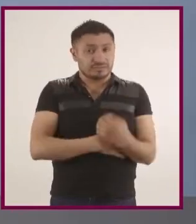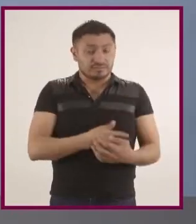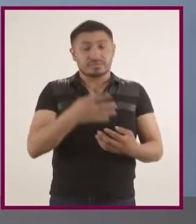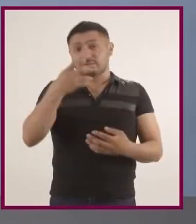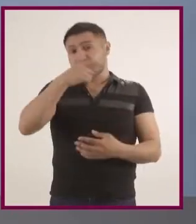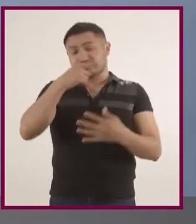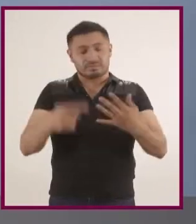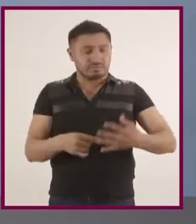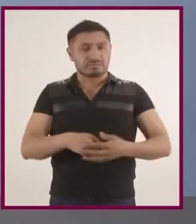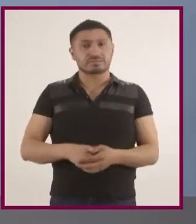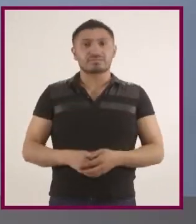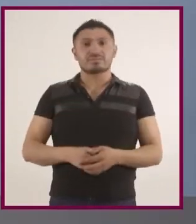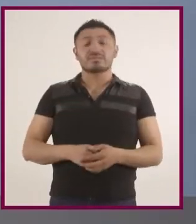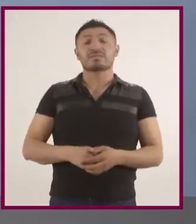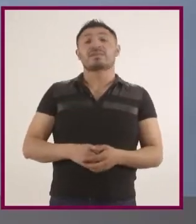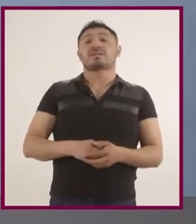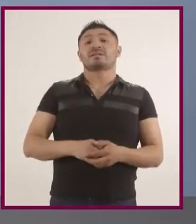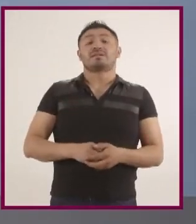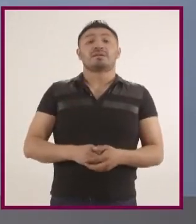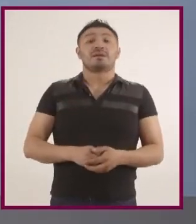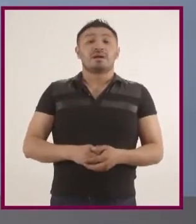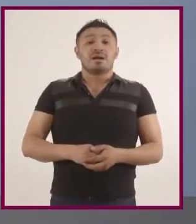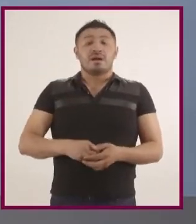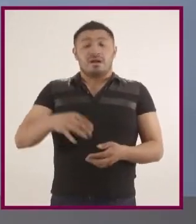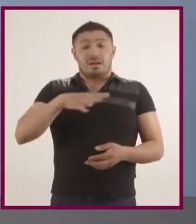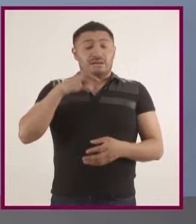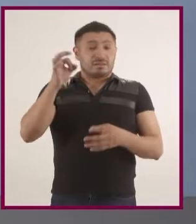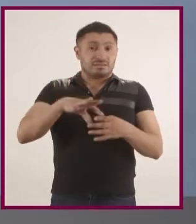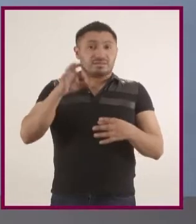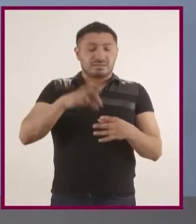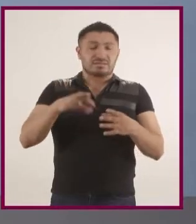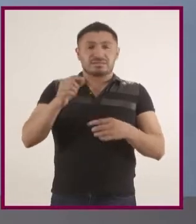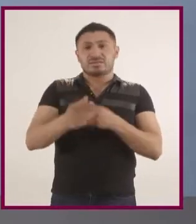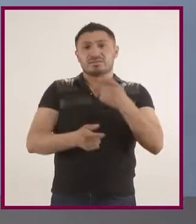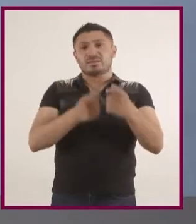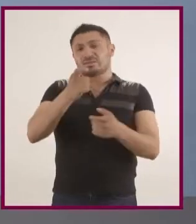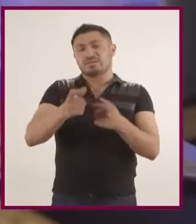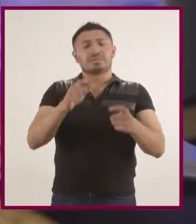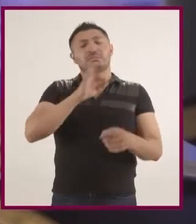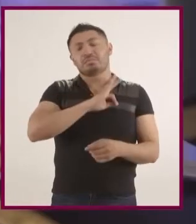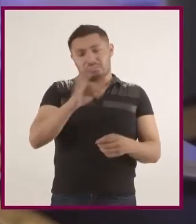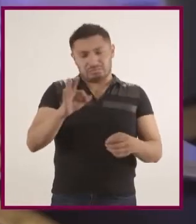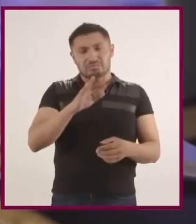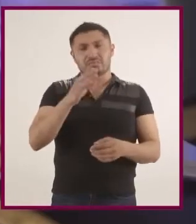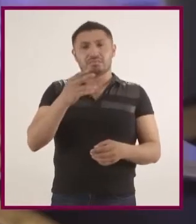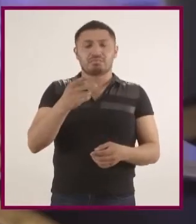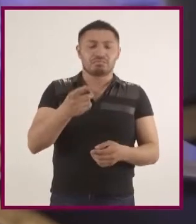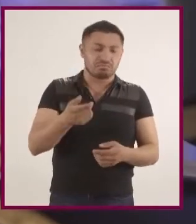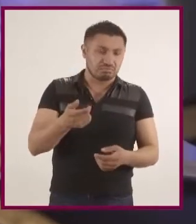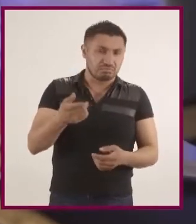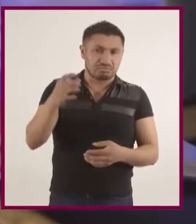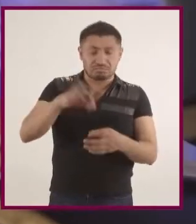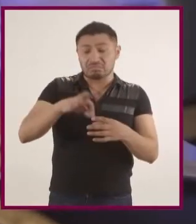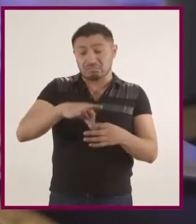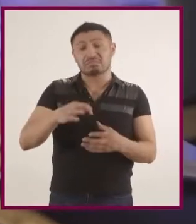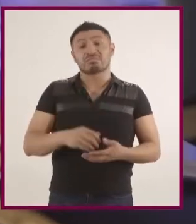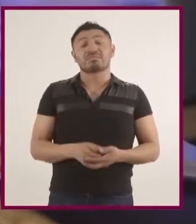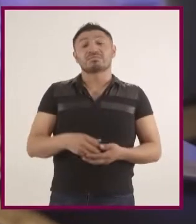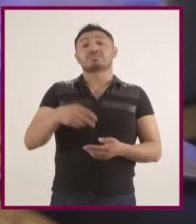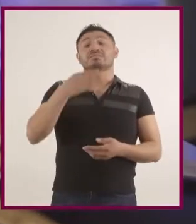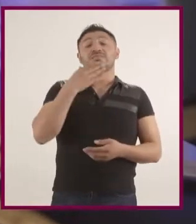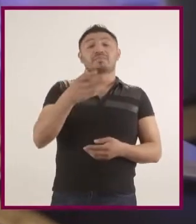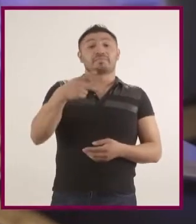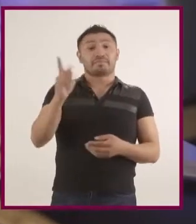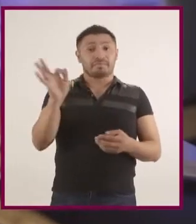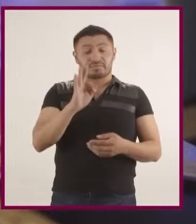ser un poco más costosos el rendimiento es excelente y la inversión se paga en un par de años muy bien pero y si no tenemos fuentes de